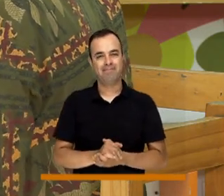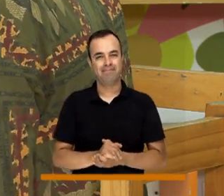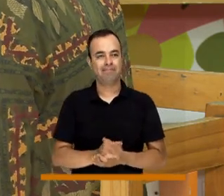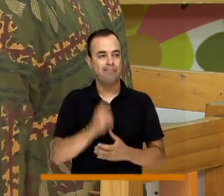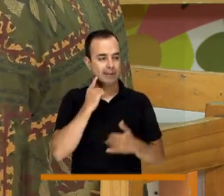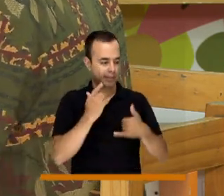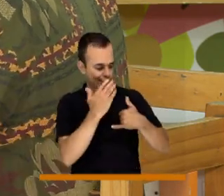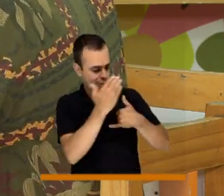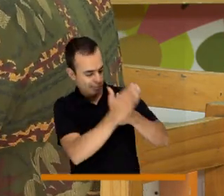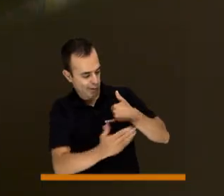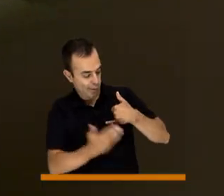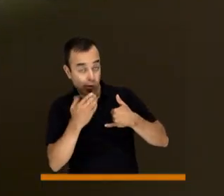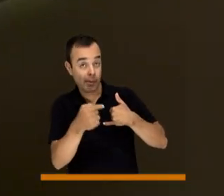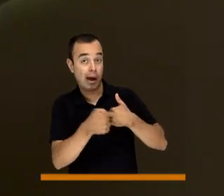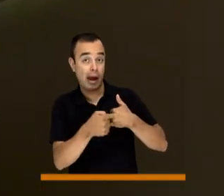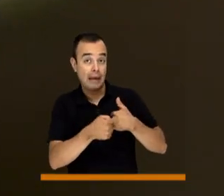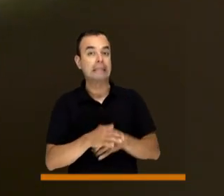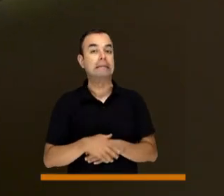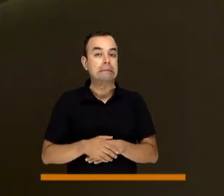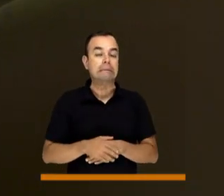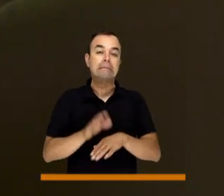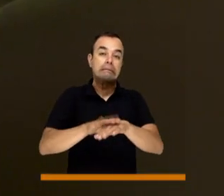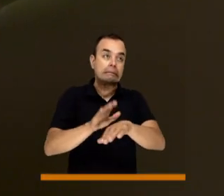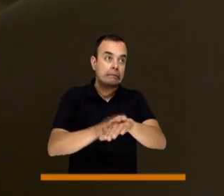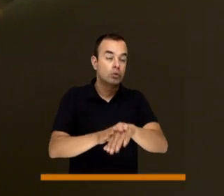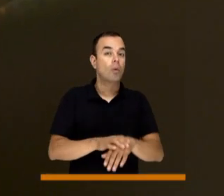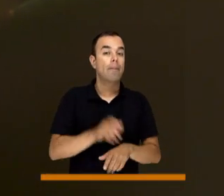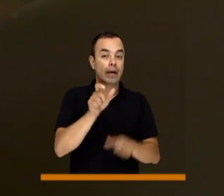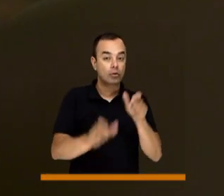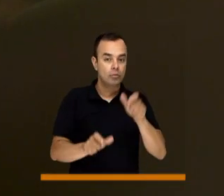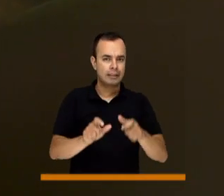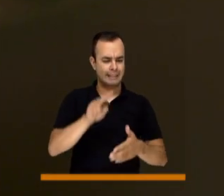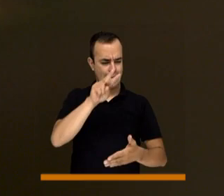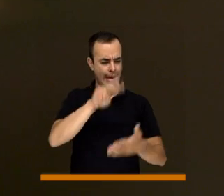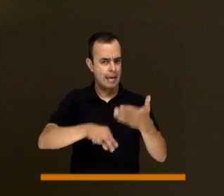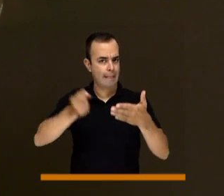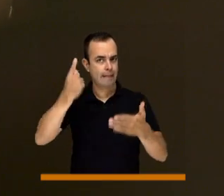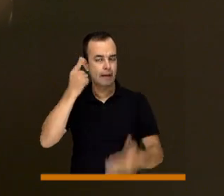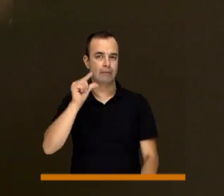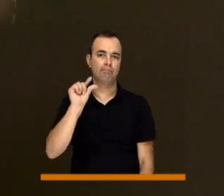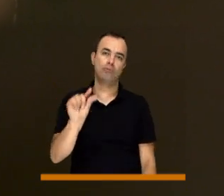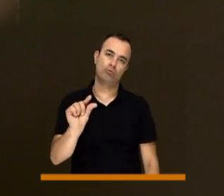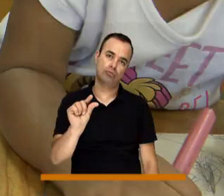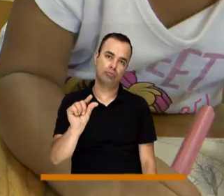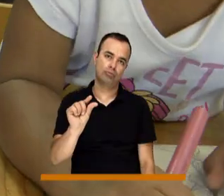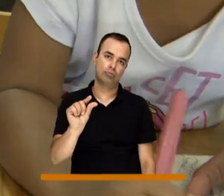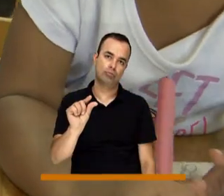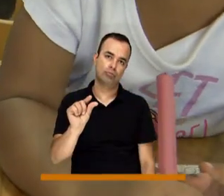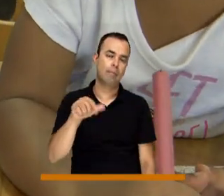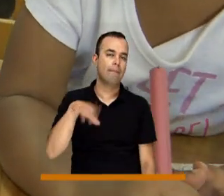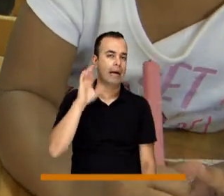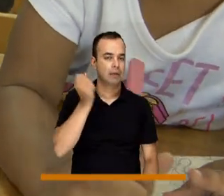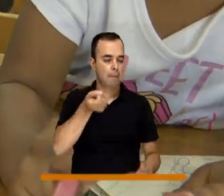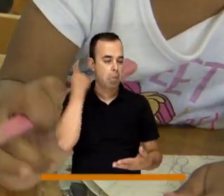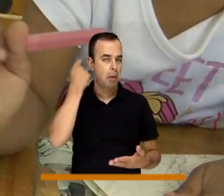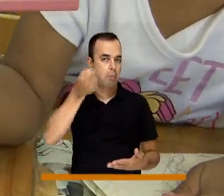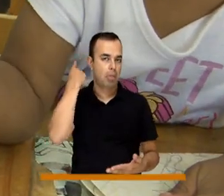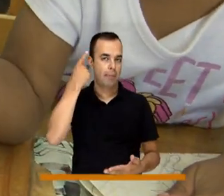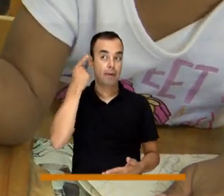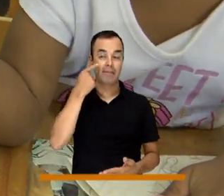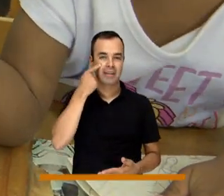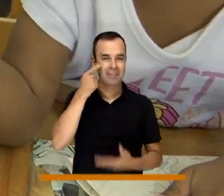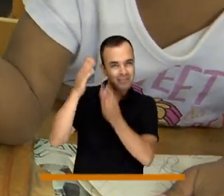Colombia tenemos una muy baja comprensión lectora. La mayoría de los estudiantes, según las pruebas